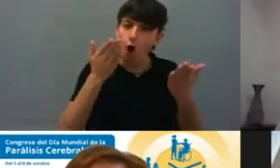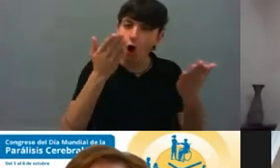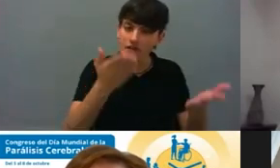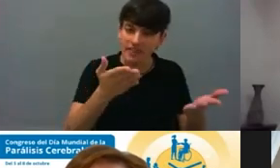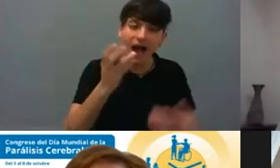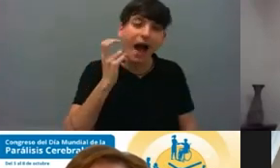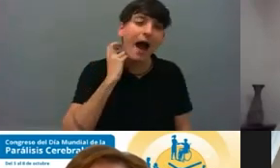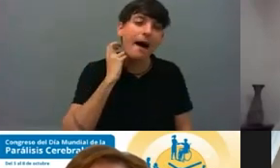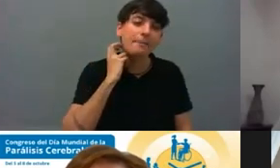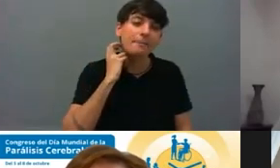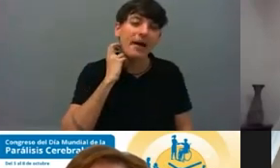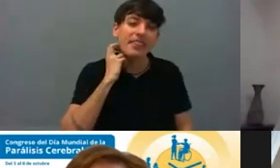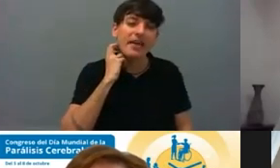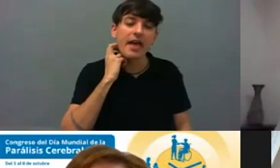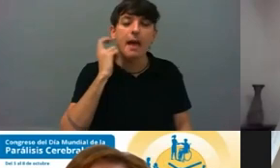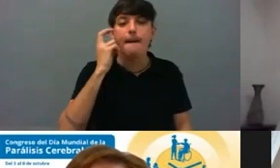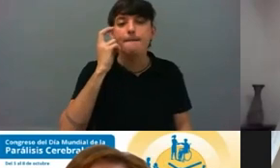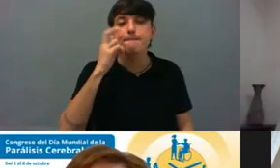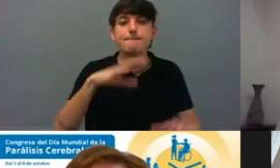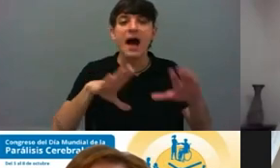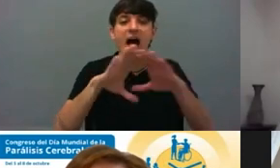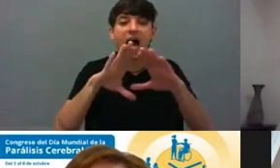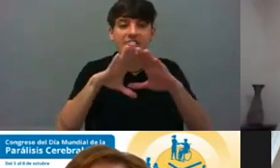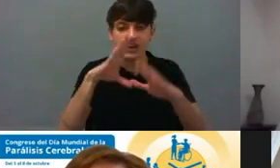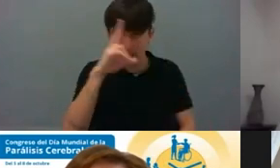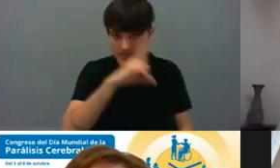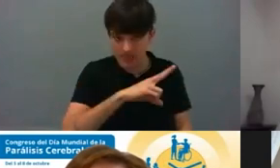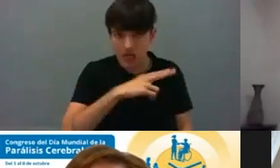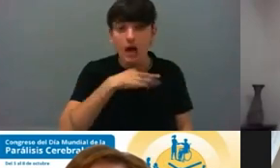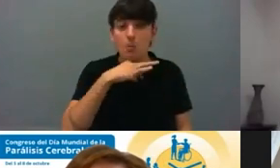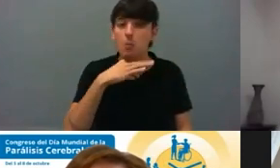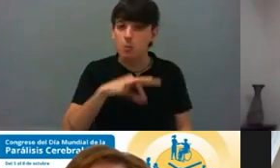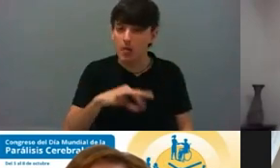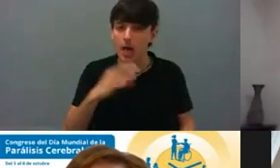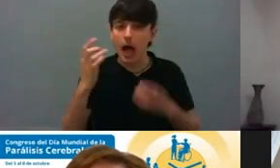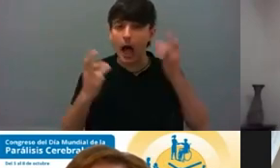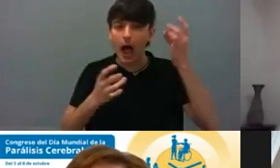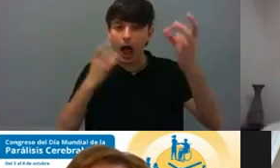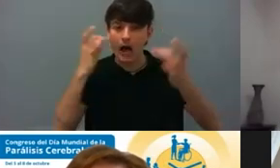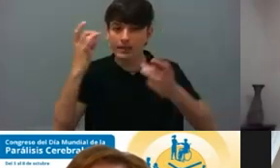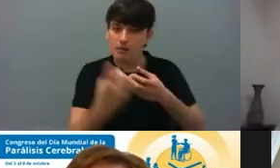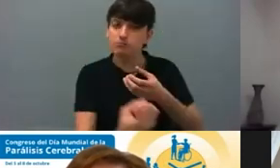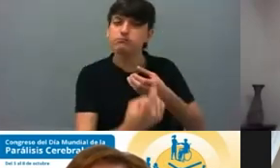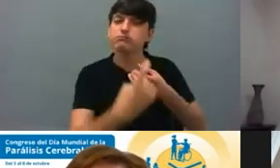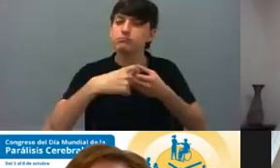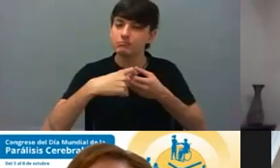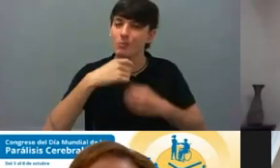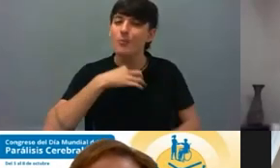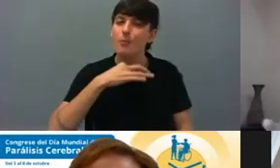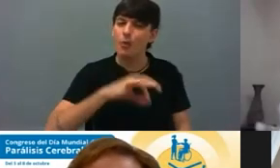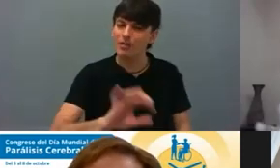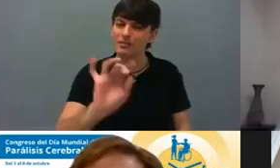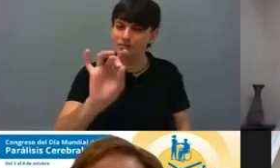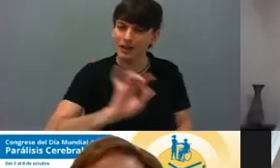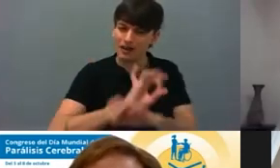Aspace Madrid, incorporarte a las actividades que nosotros hagamos. Eso sí,